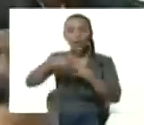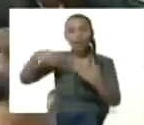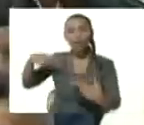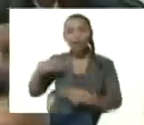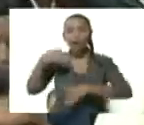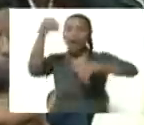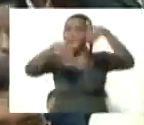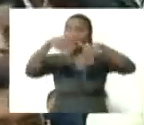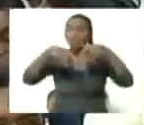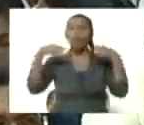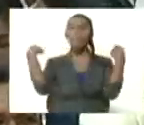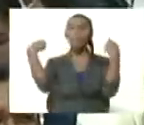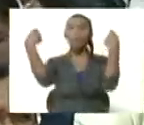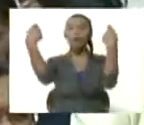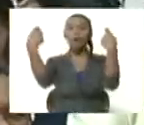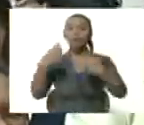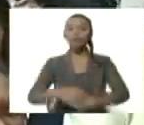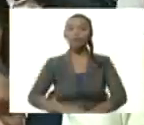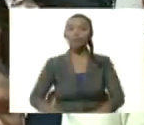voto popular.